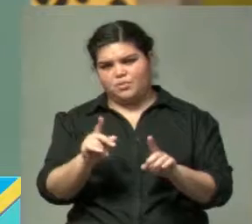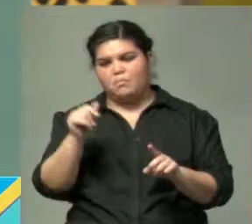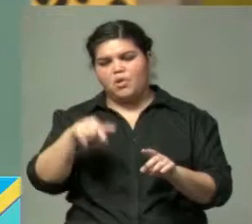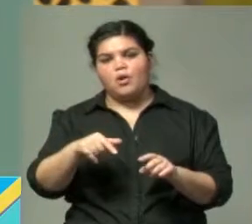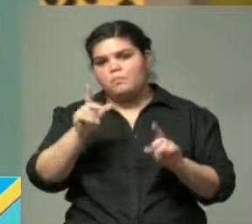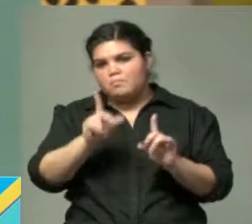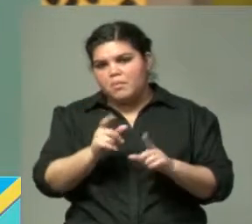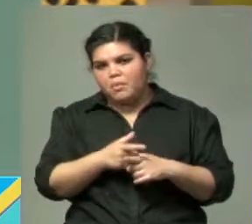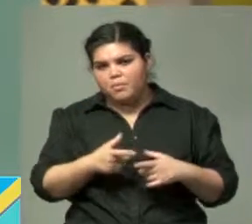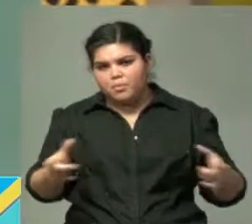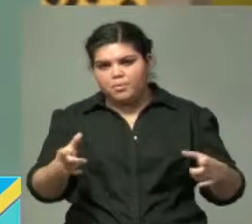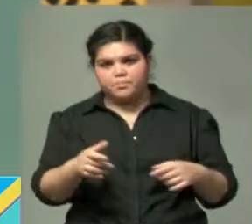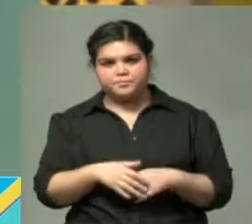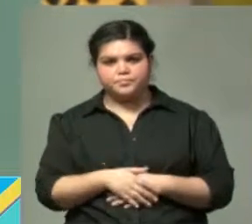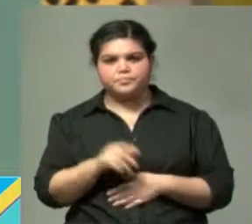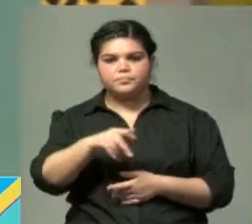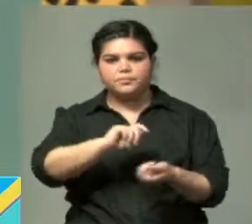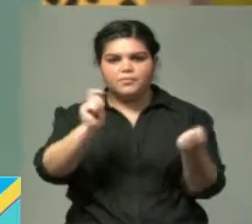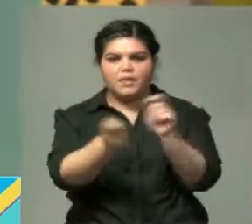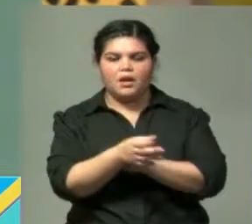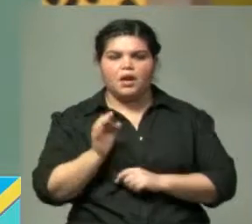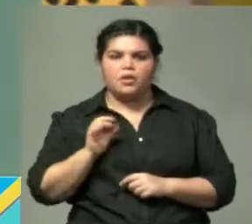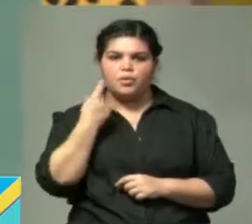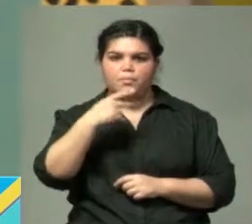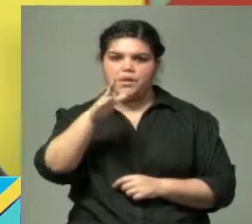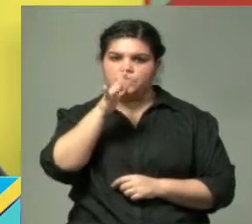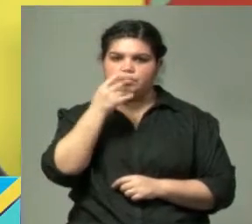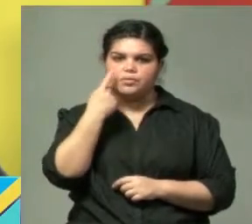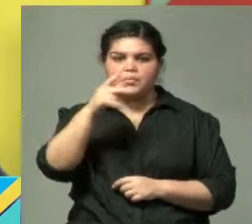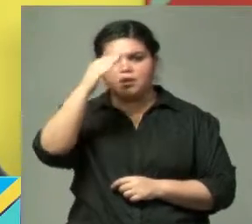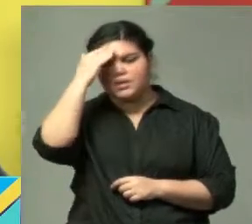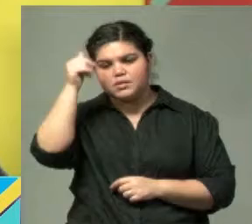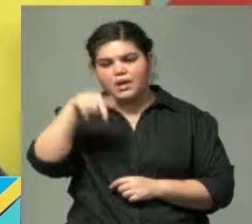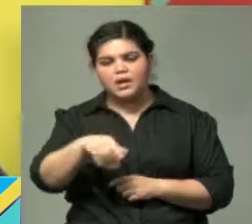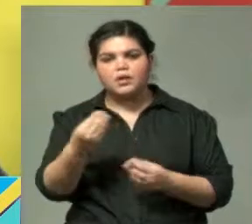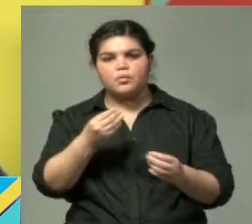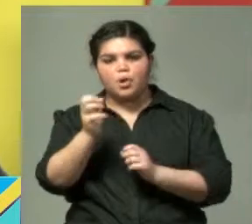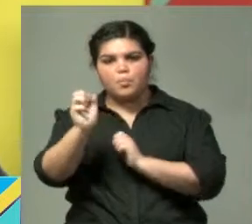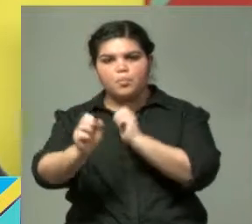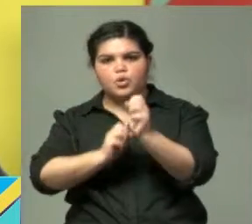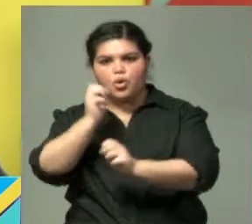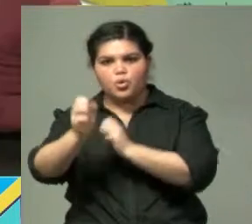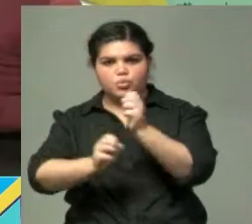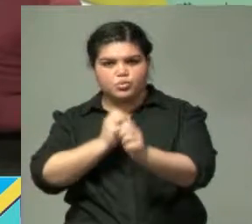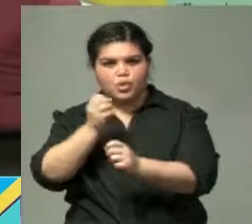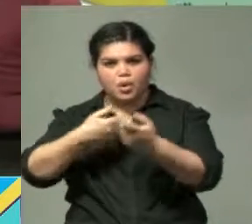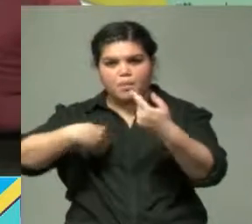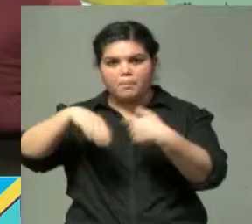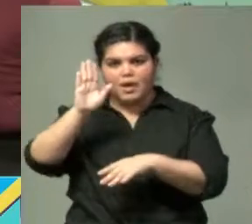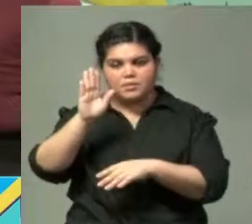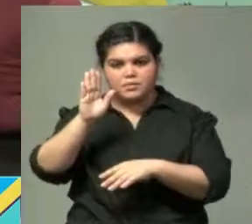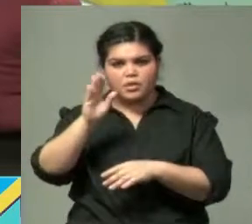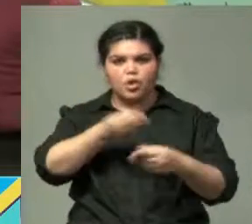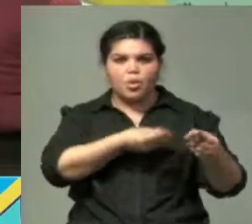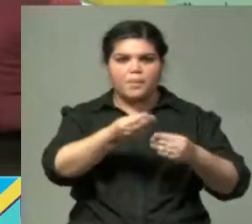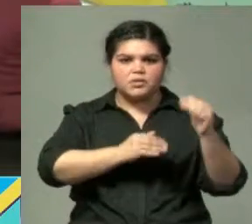Esa situación cambia a partir del 2014-2015. Empieza a crecer más la producción que el comercio.